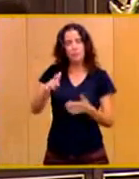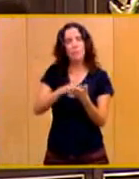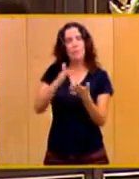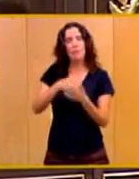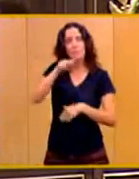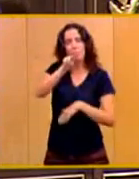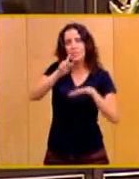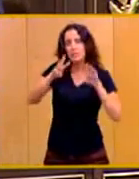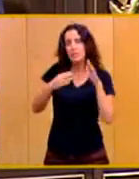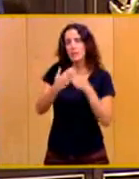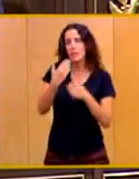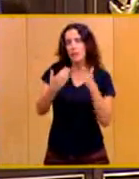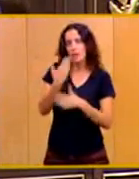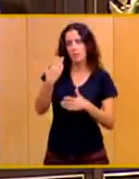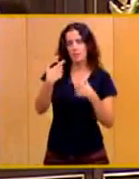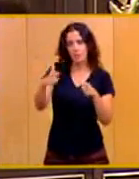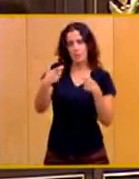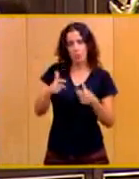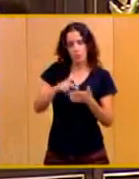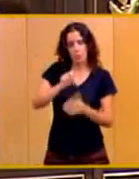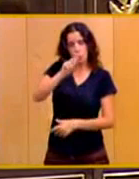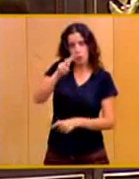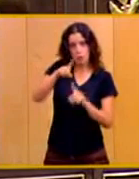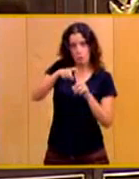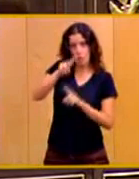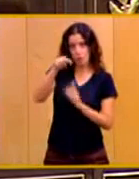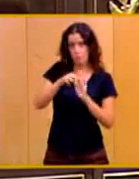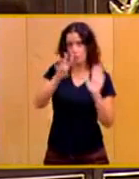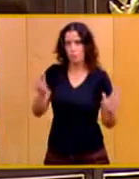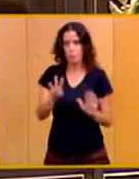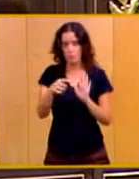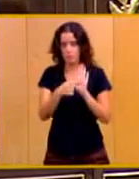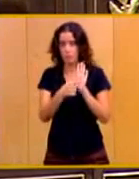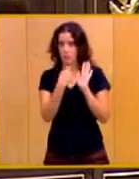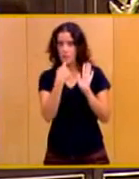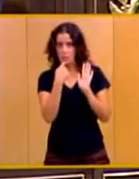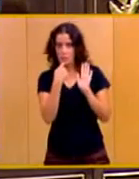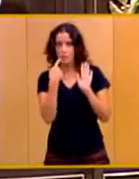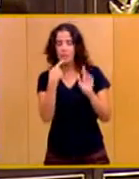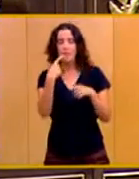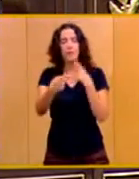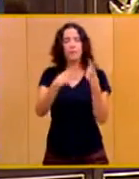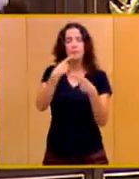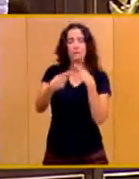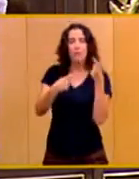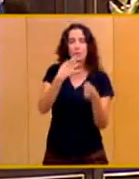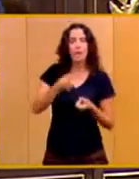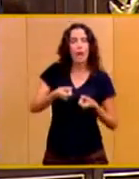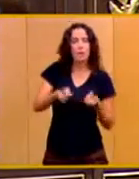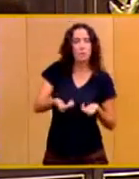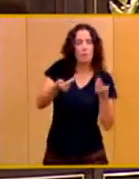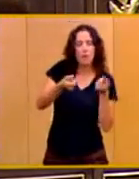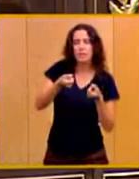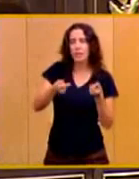de Sesiones de 12 de mayo de 2009. No hacer demagogia de si se gasta más o se